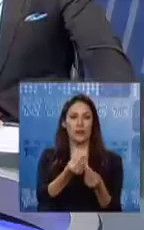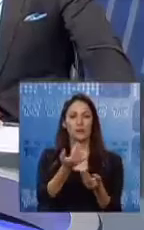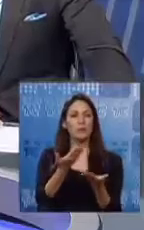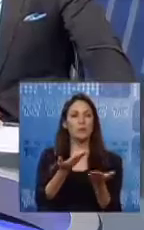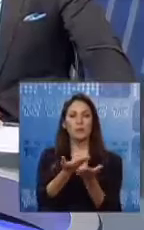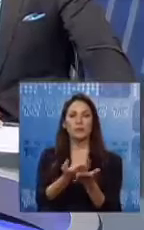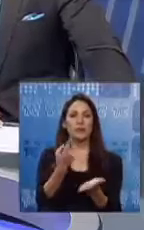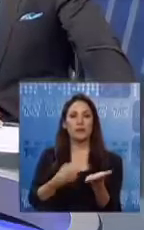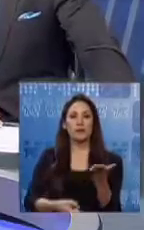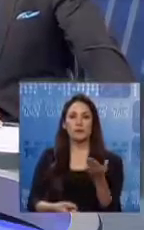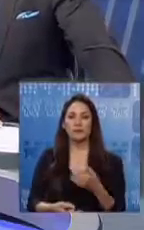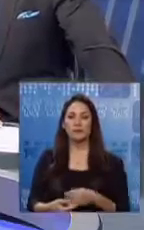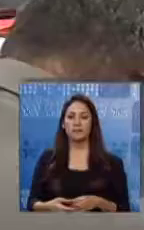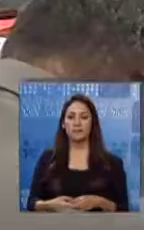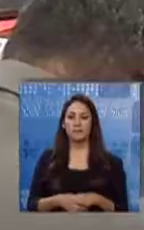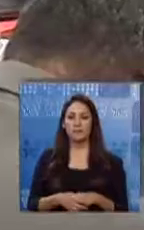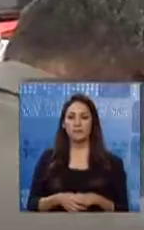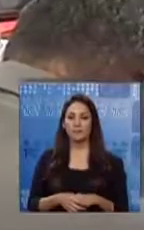propuesta.